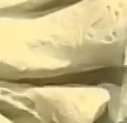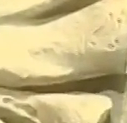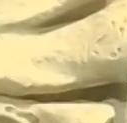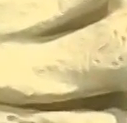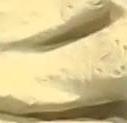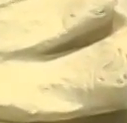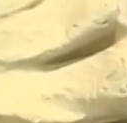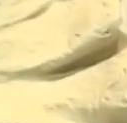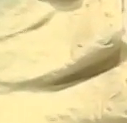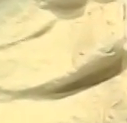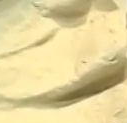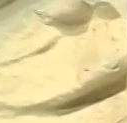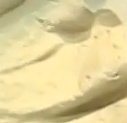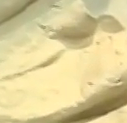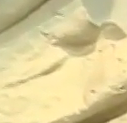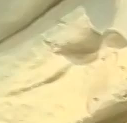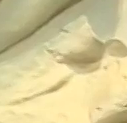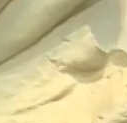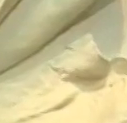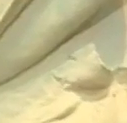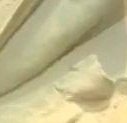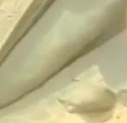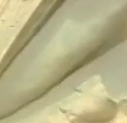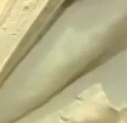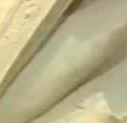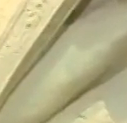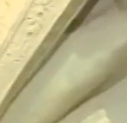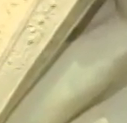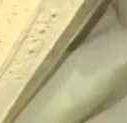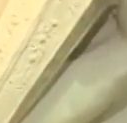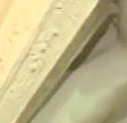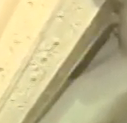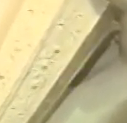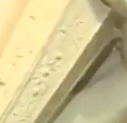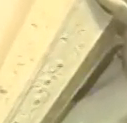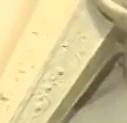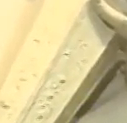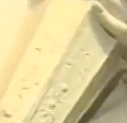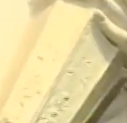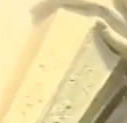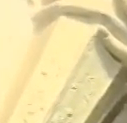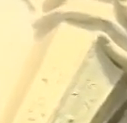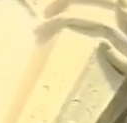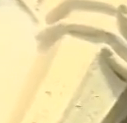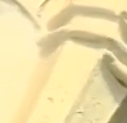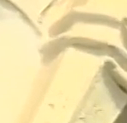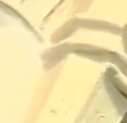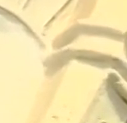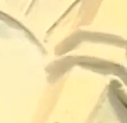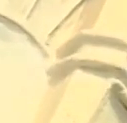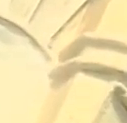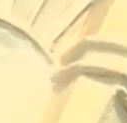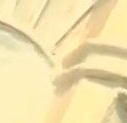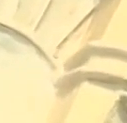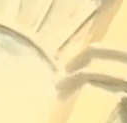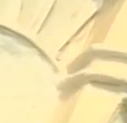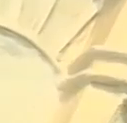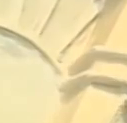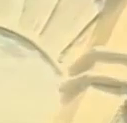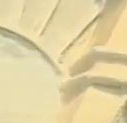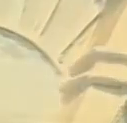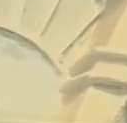durante los primeros 6 meses del año 2017. Recordemos que la derecha nacional tomó